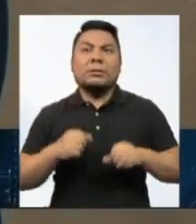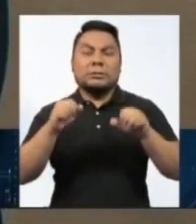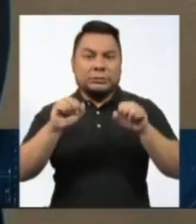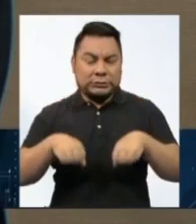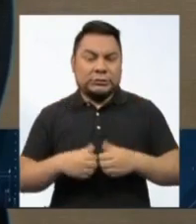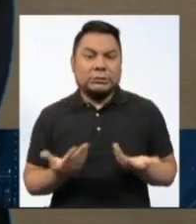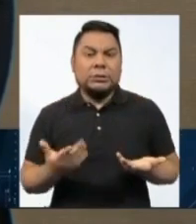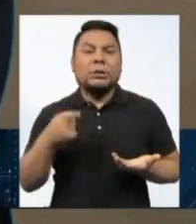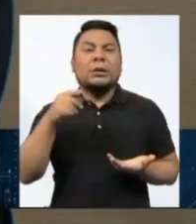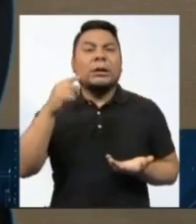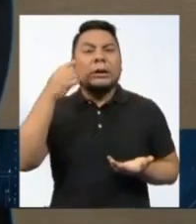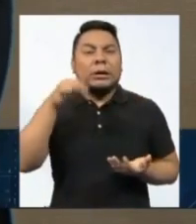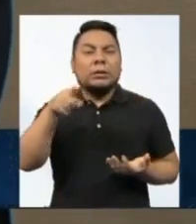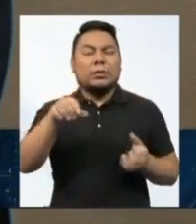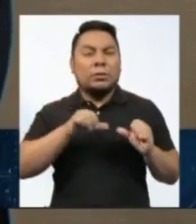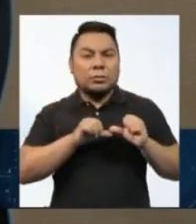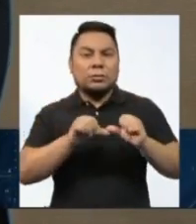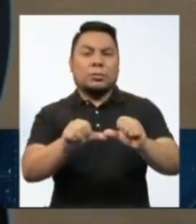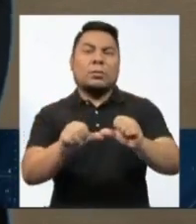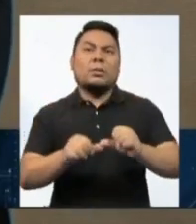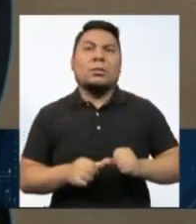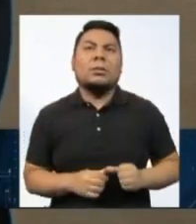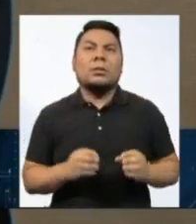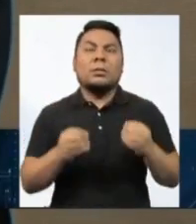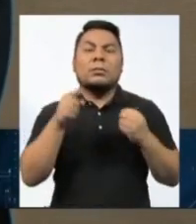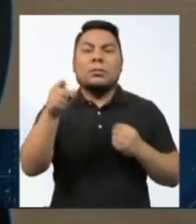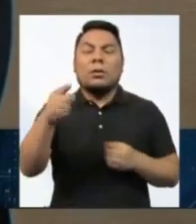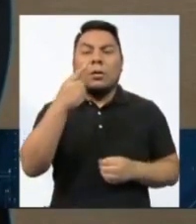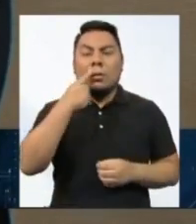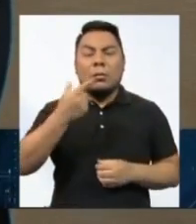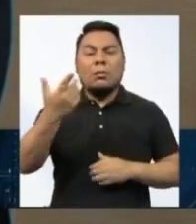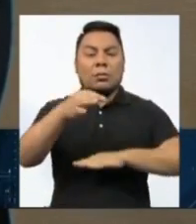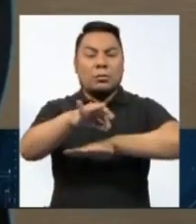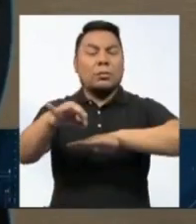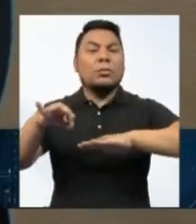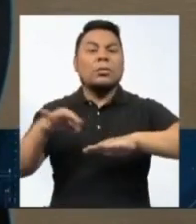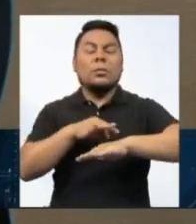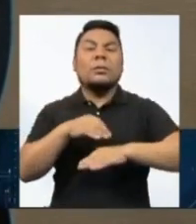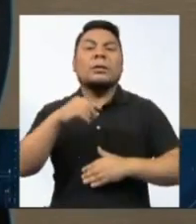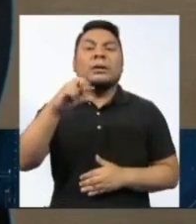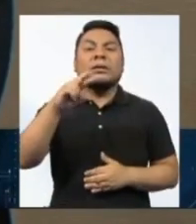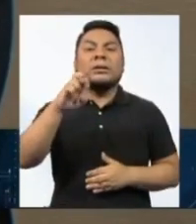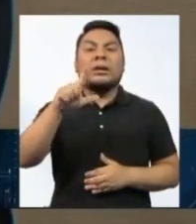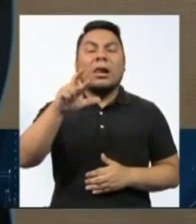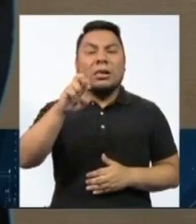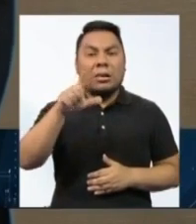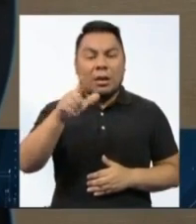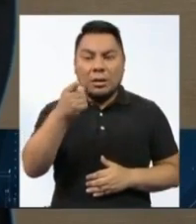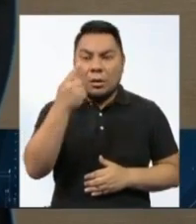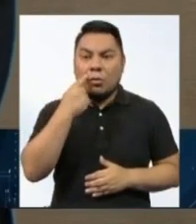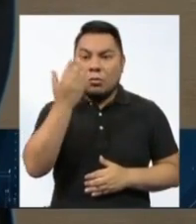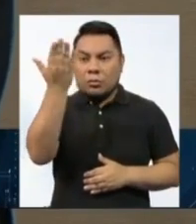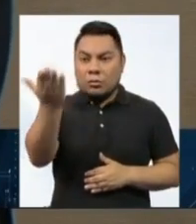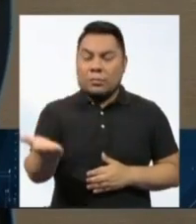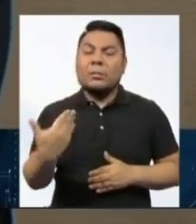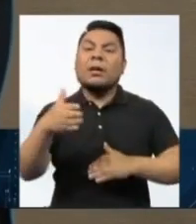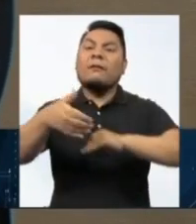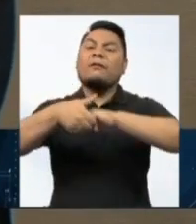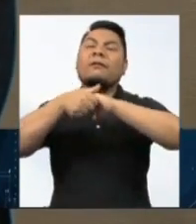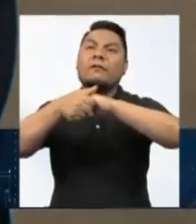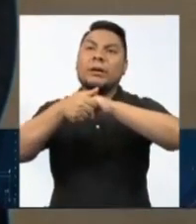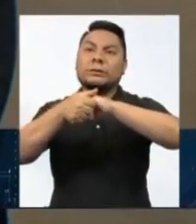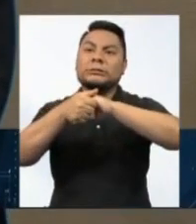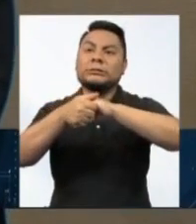ser continuado por el ingeniero R.A. Descalzi. Lo felicito y le